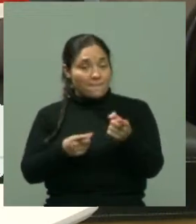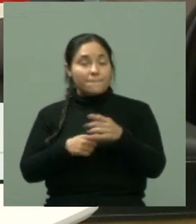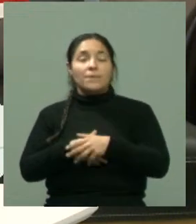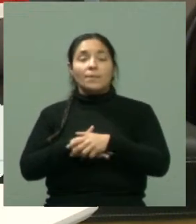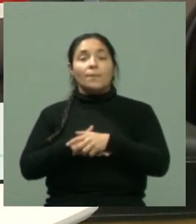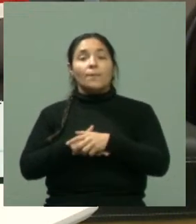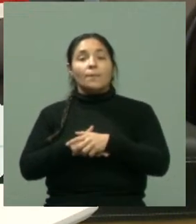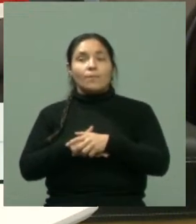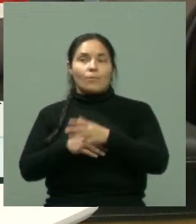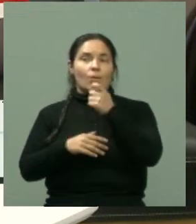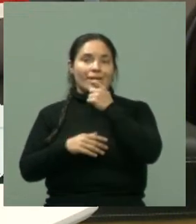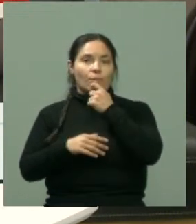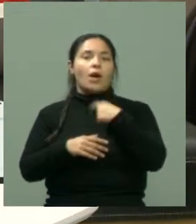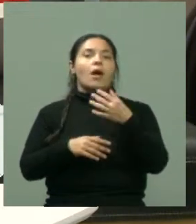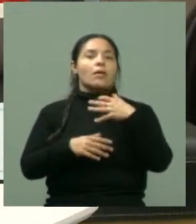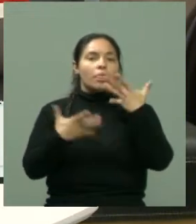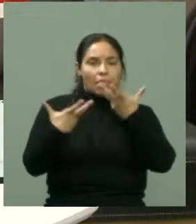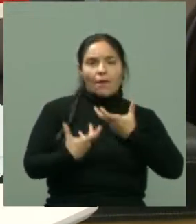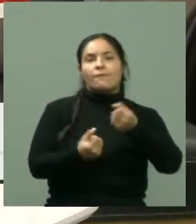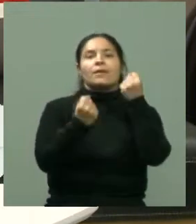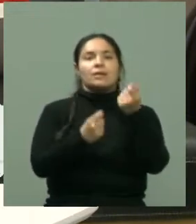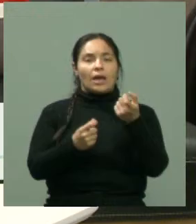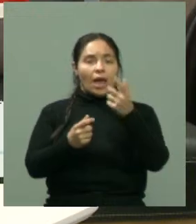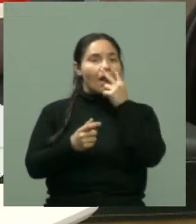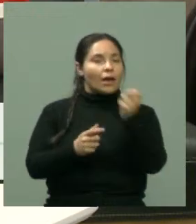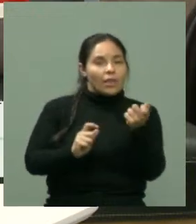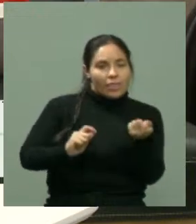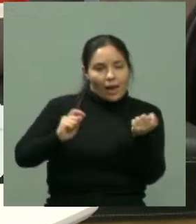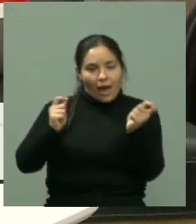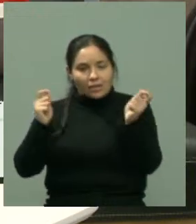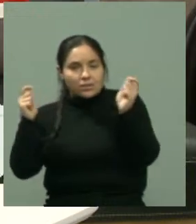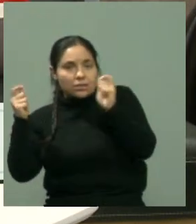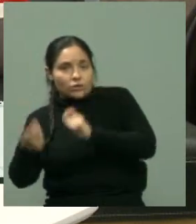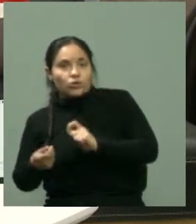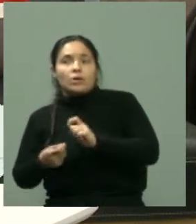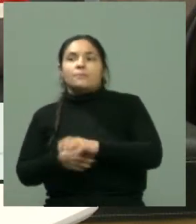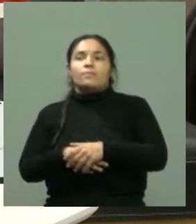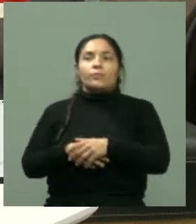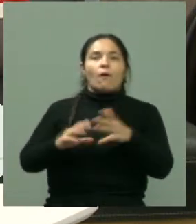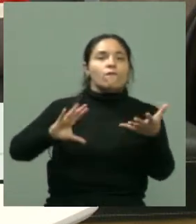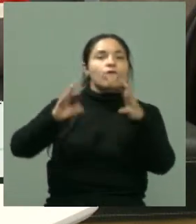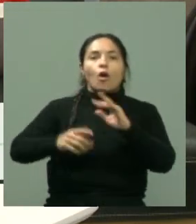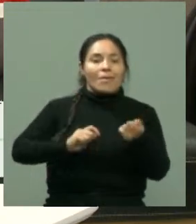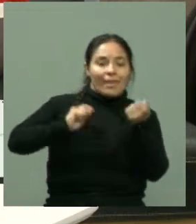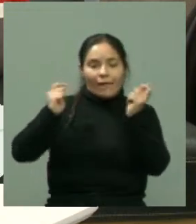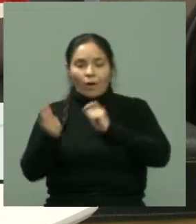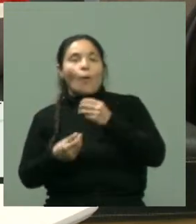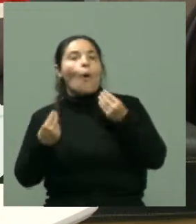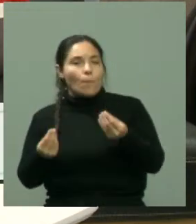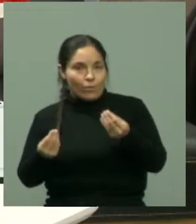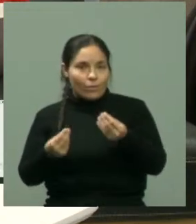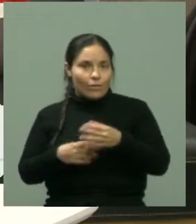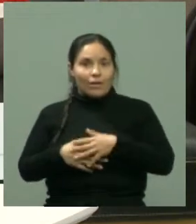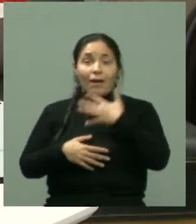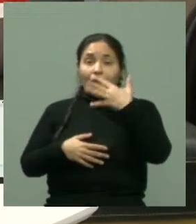si nosotros hablamos y defendemos, qué sé yo, la transición energética, bueno, a través de cómo la pensamos, ¿no? Porque la realidad